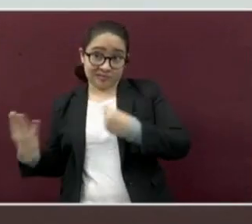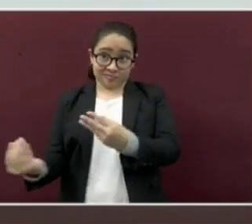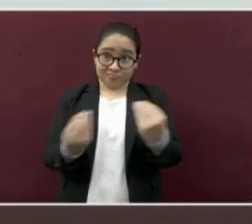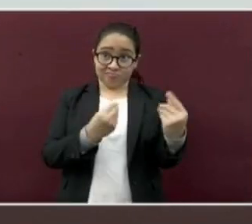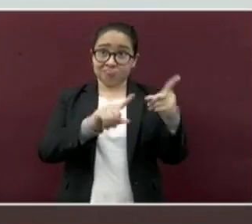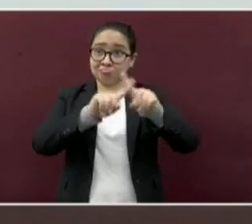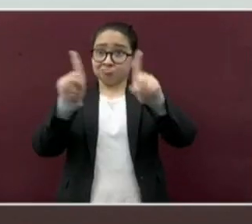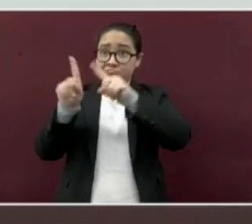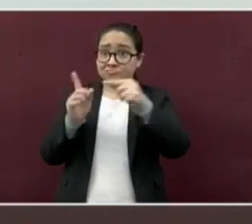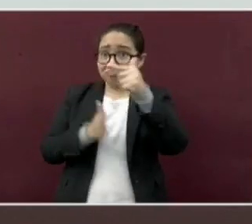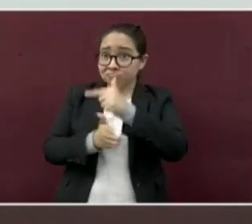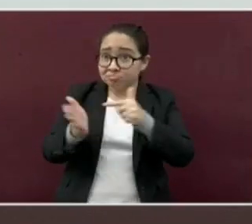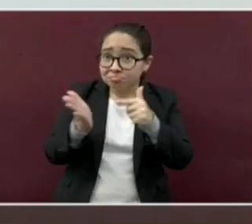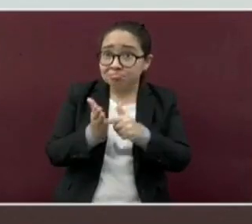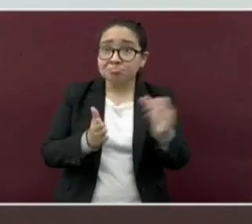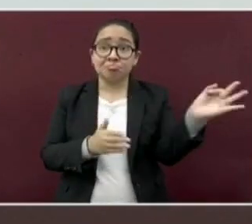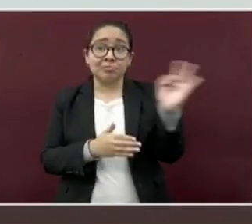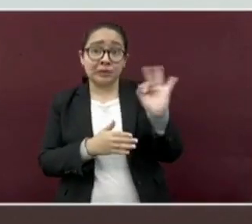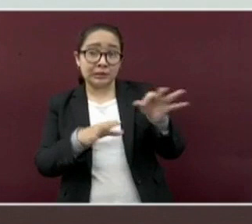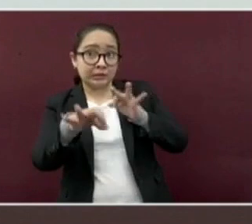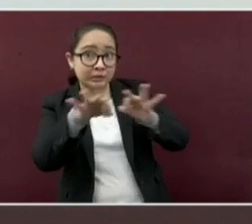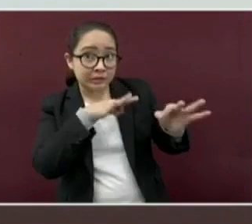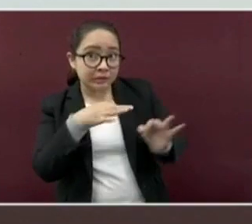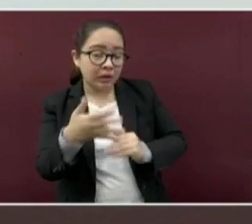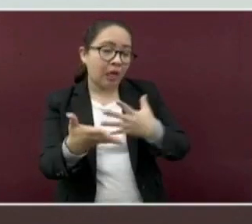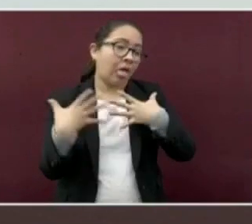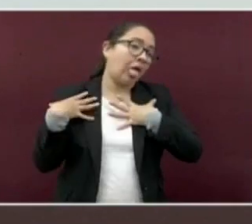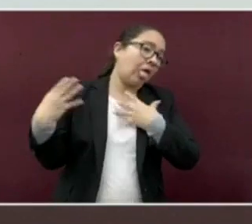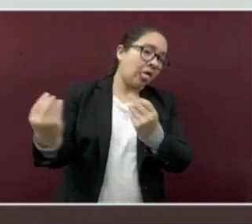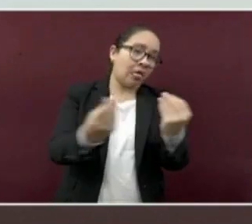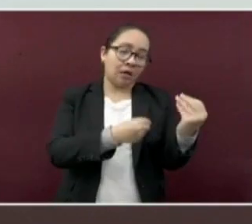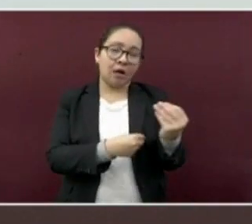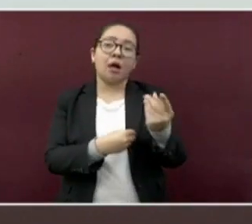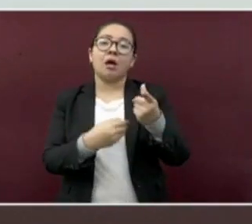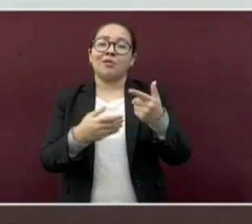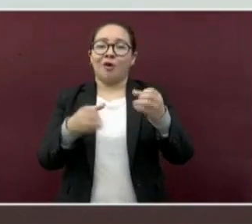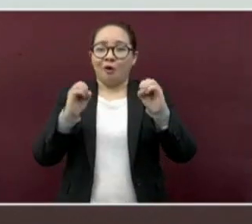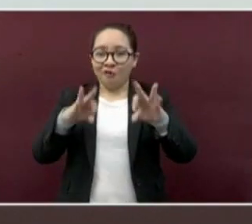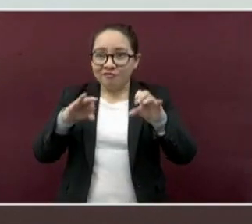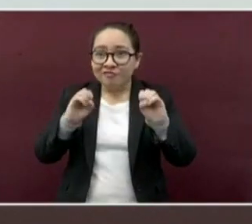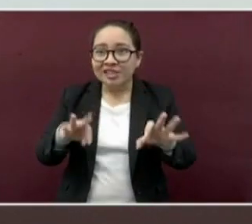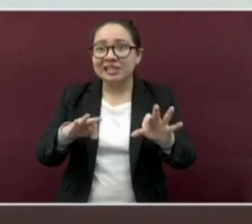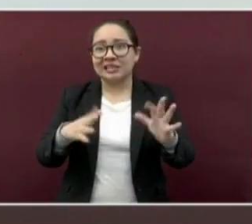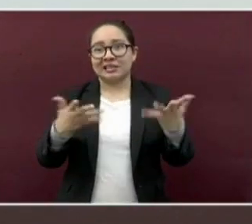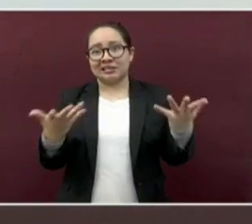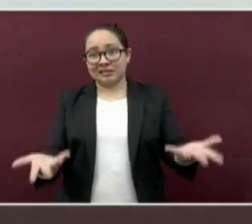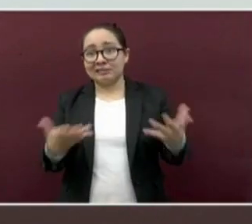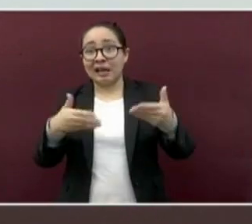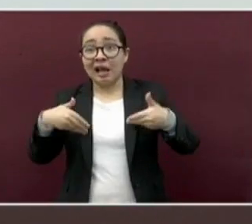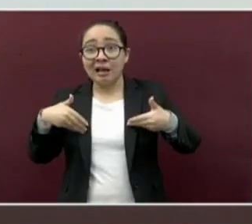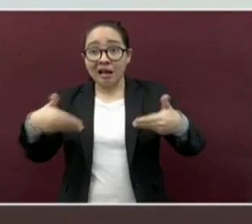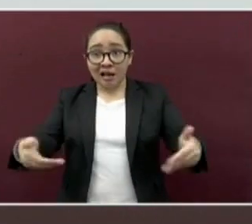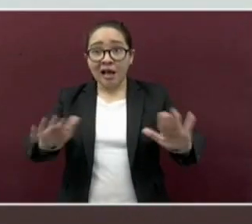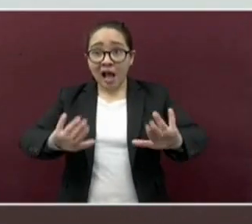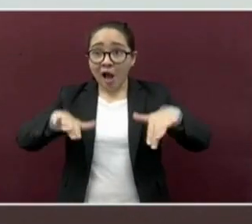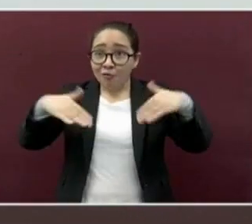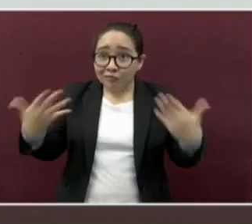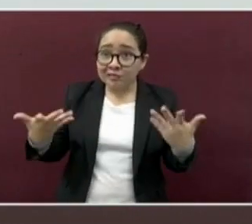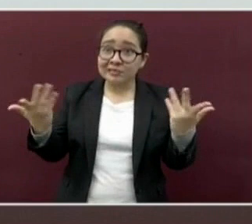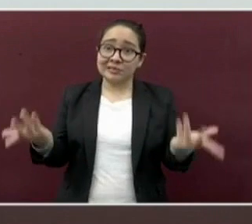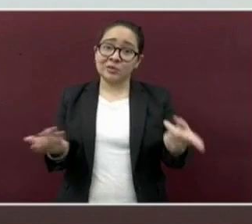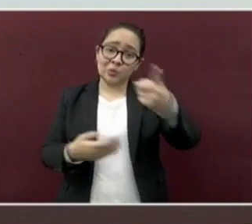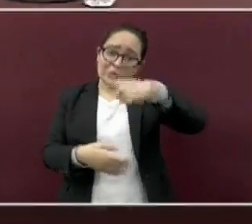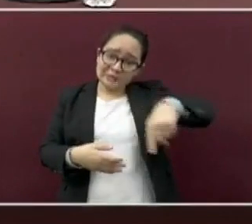encuentre, ya sea en el trabajo, en la oficina, en la calle. Por eso tomemos conciencia, difundamos la información y